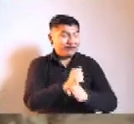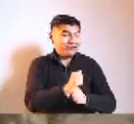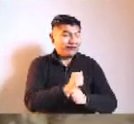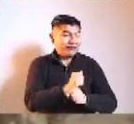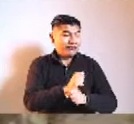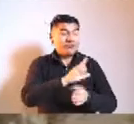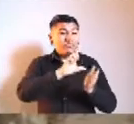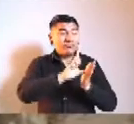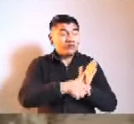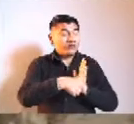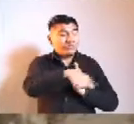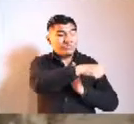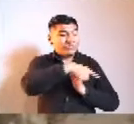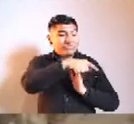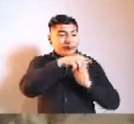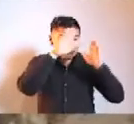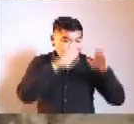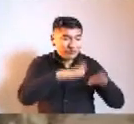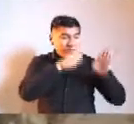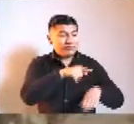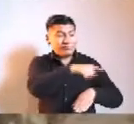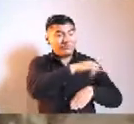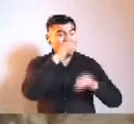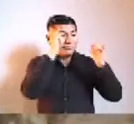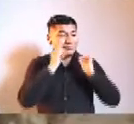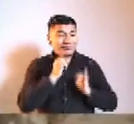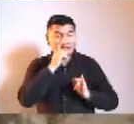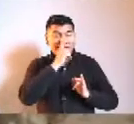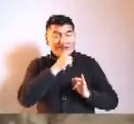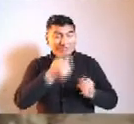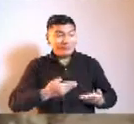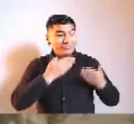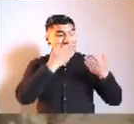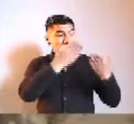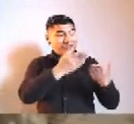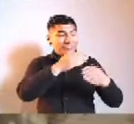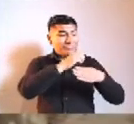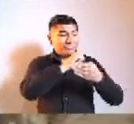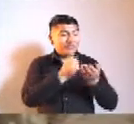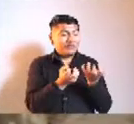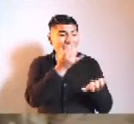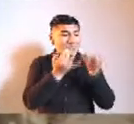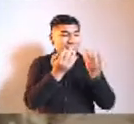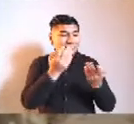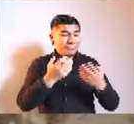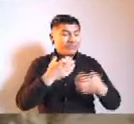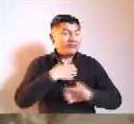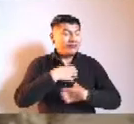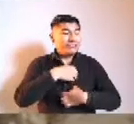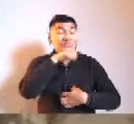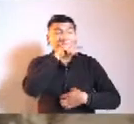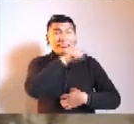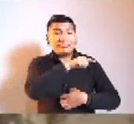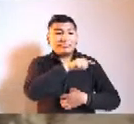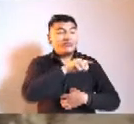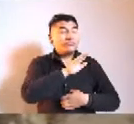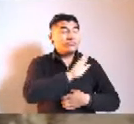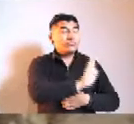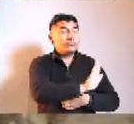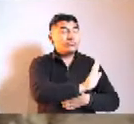se postraron delante de él, le ofrecieron sacrificios y exclamaron: Este es tu